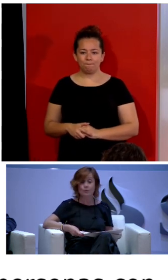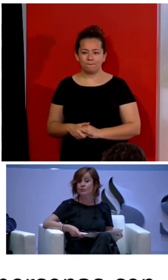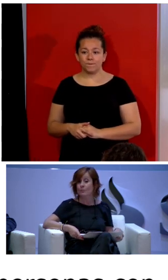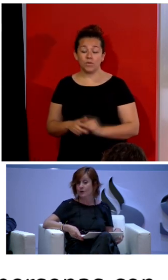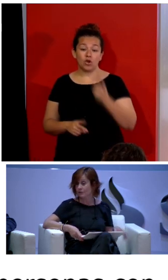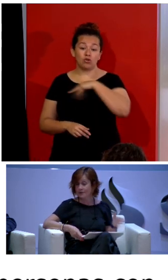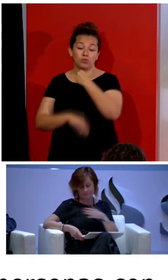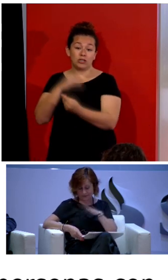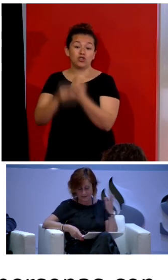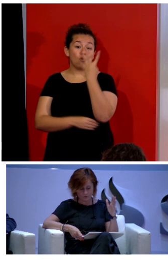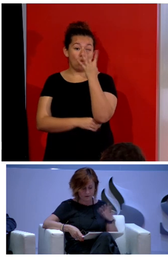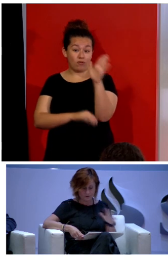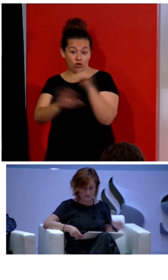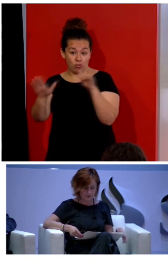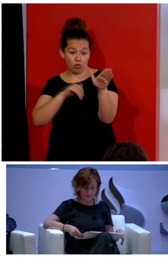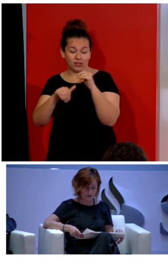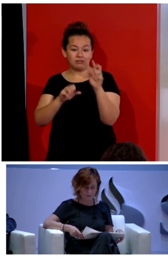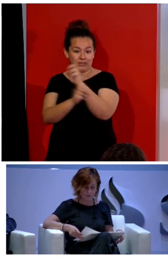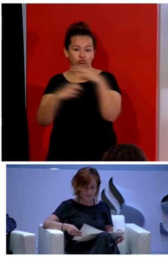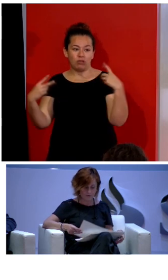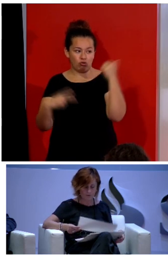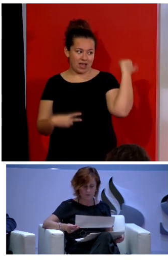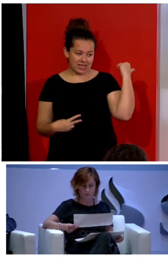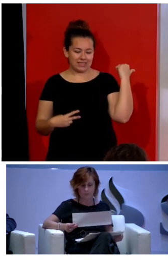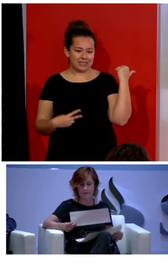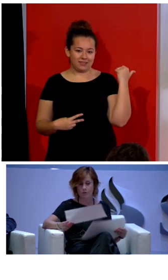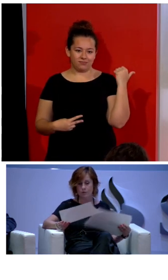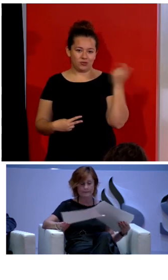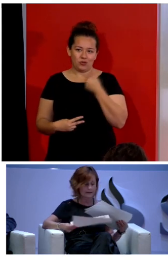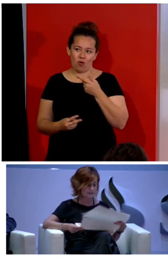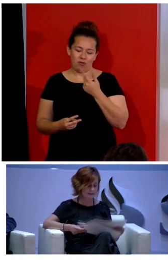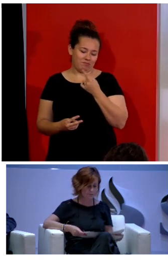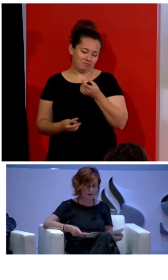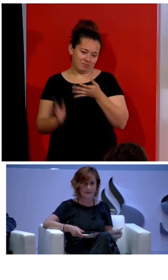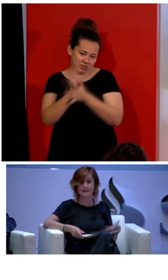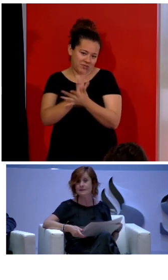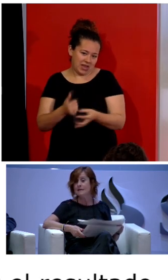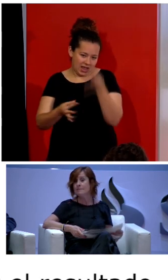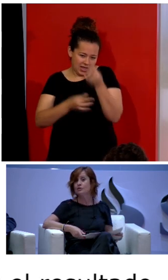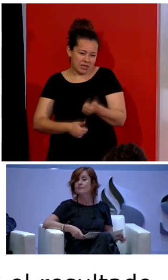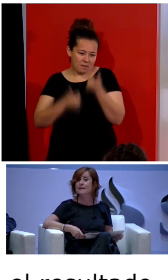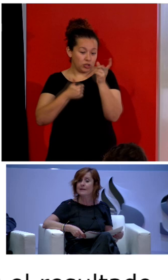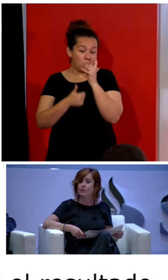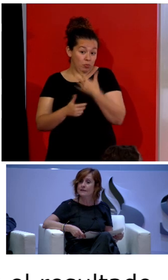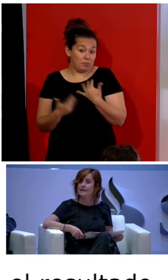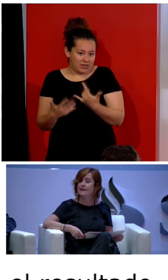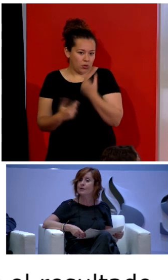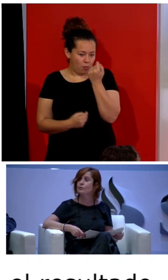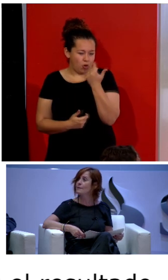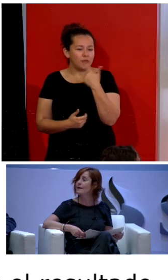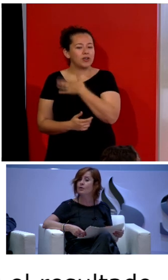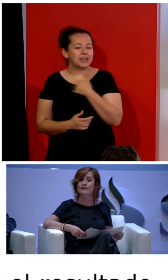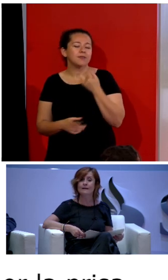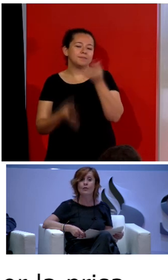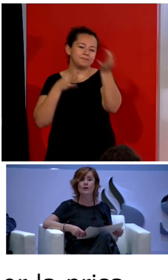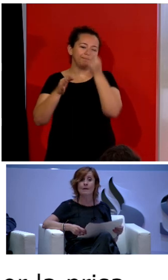Hemos hecho 4 convocatorias y el resultado es este, no me paro a comentarlas más por la prisa, pero sí que me quiero detener en un